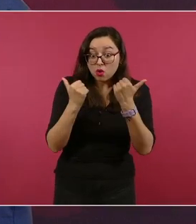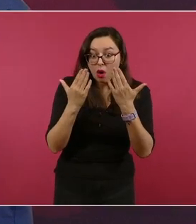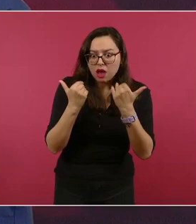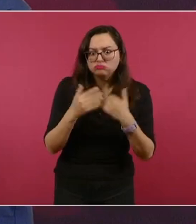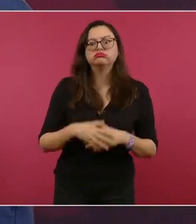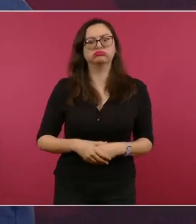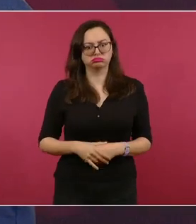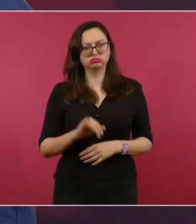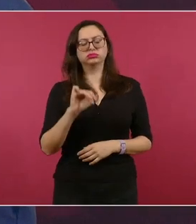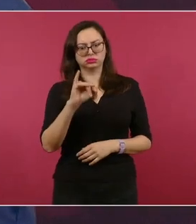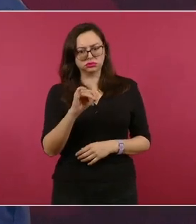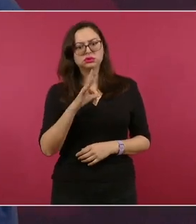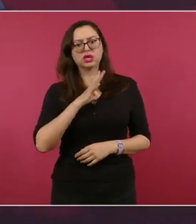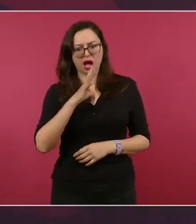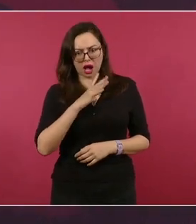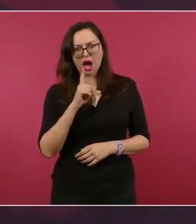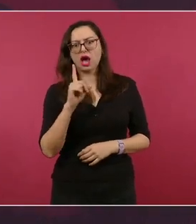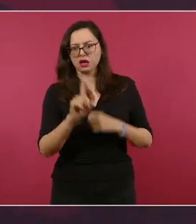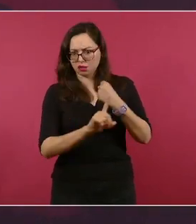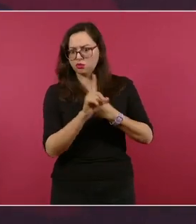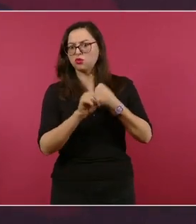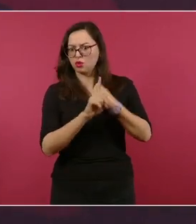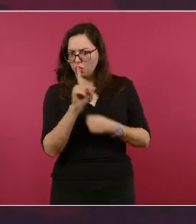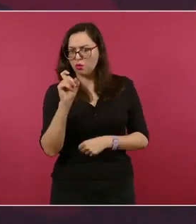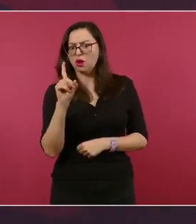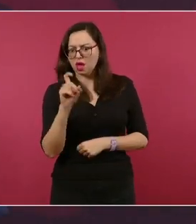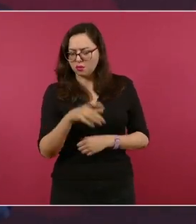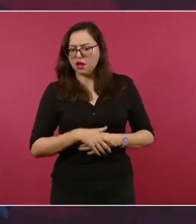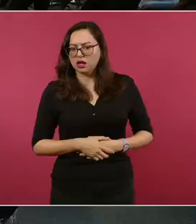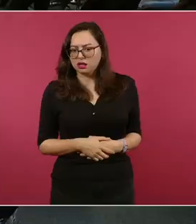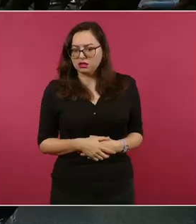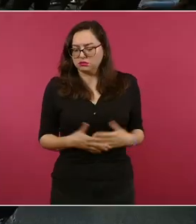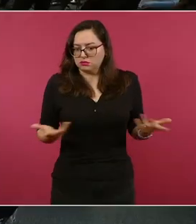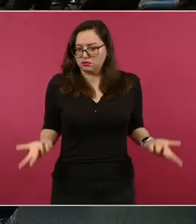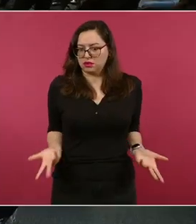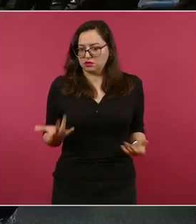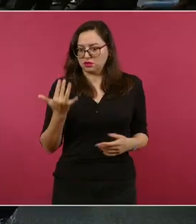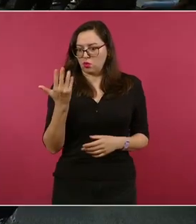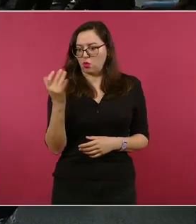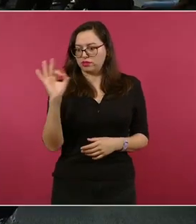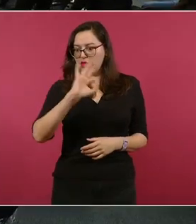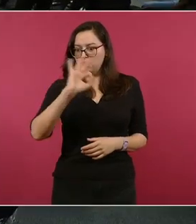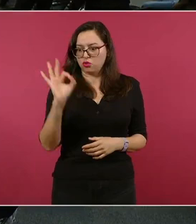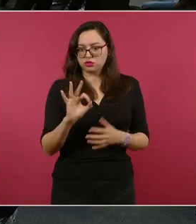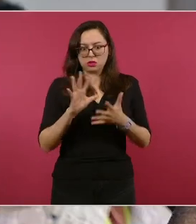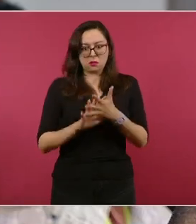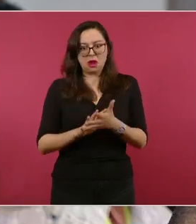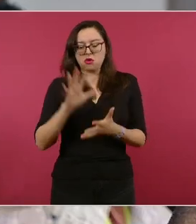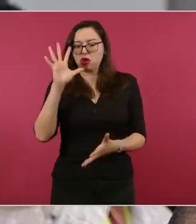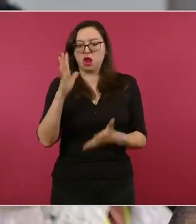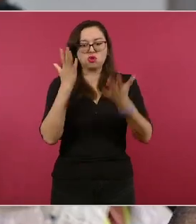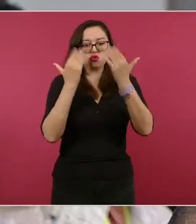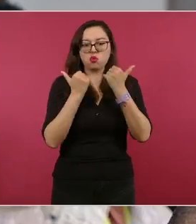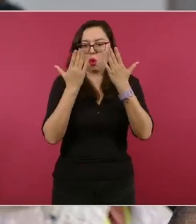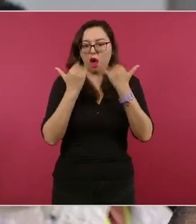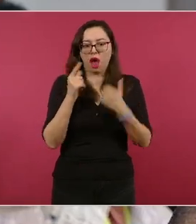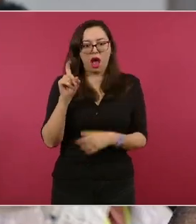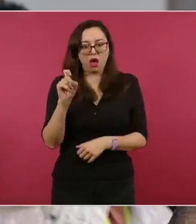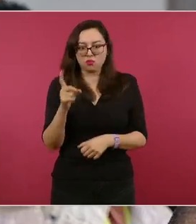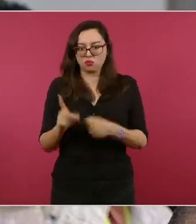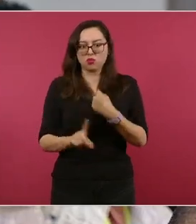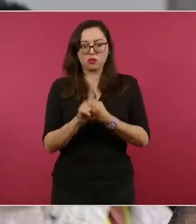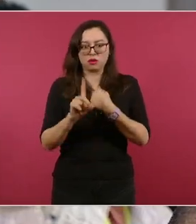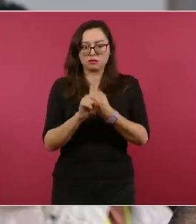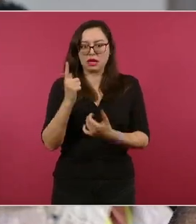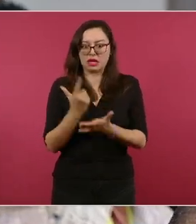está atravesando una sequía severa. Sí, sí, sí. Sí, pero… ¿Y si más de la mitad de sus habitantes no tienen acceso a agua todos los días, es un problema